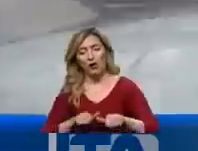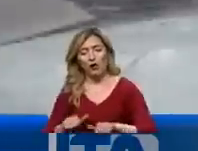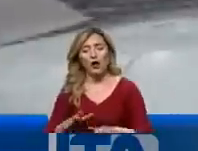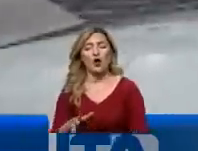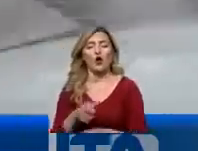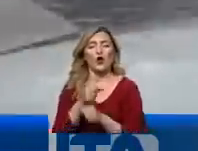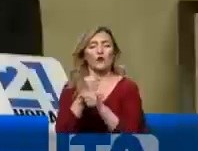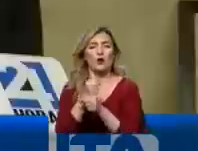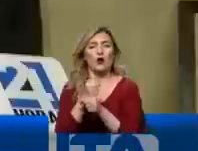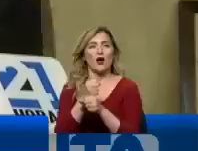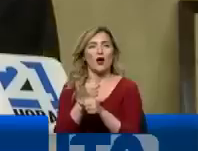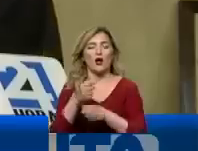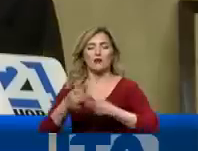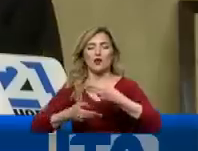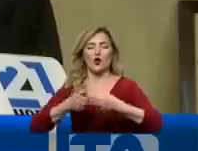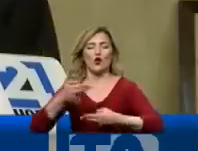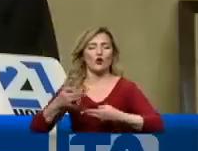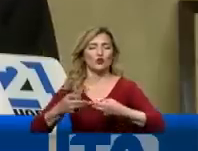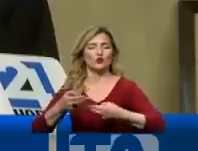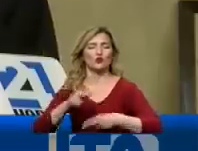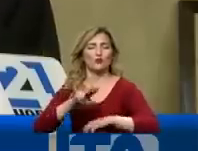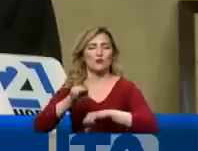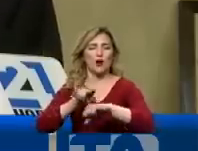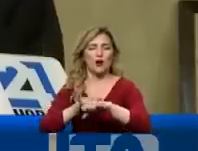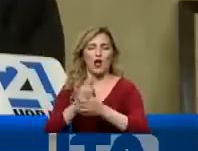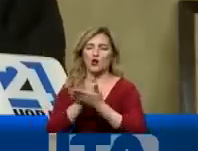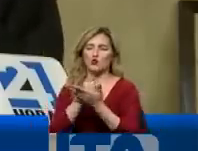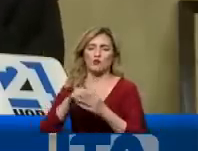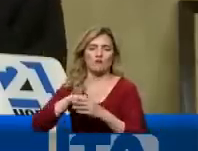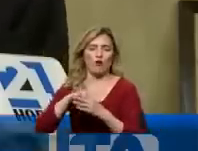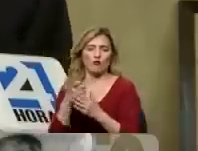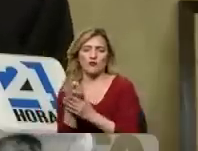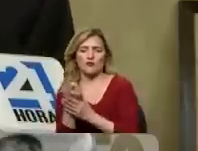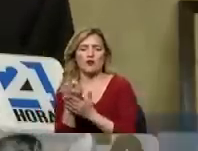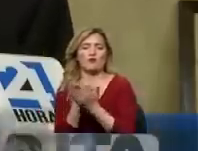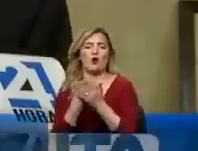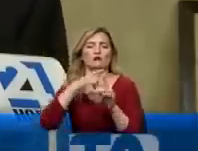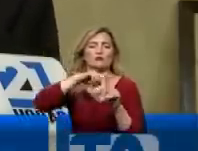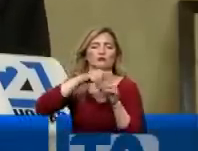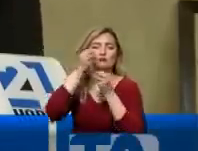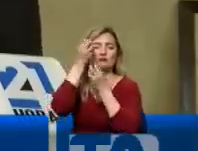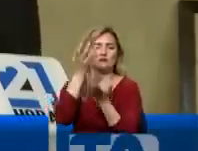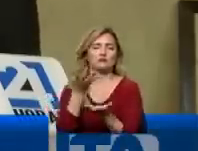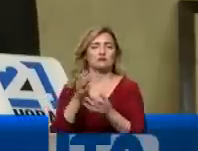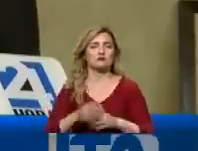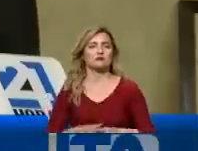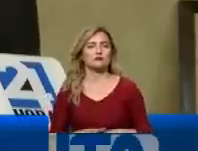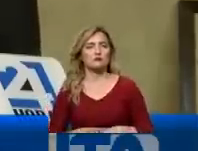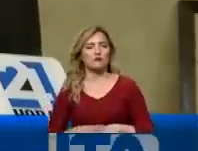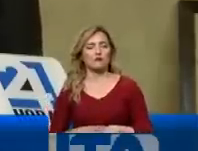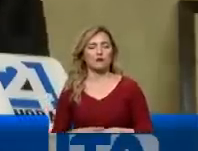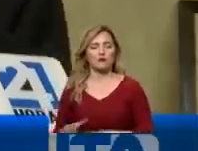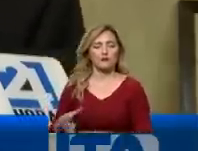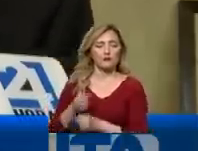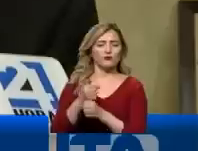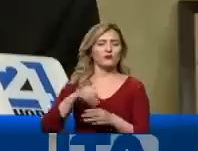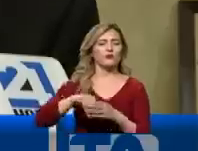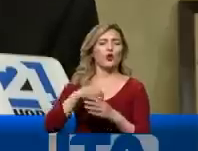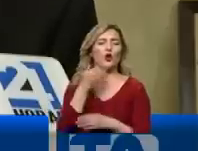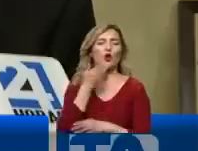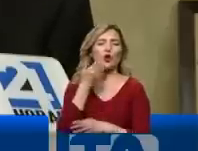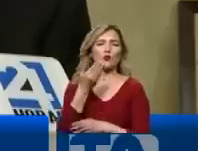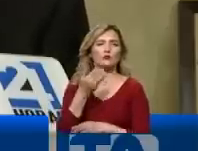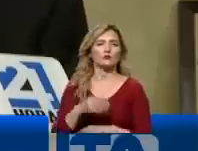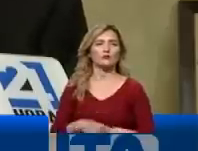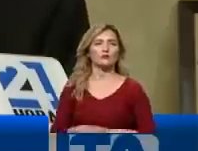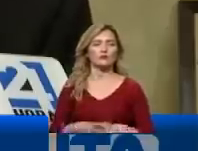los negocios formales. Ayuda al flujo de caja de los negocios. Es un anuncio positivo. Pero por otro lado, están recuperando este ingreso con una